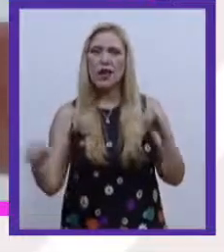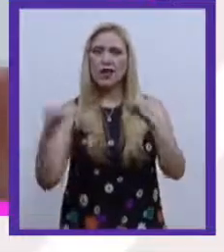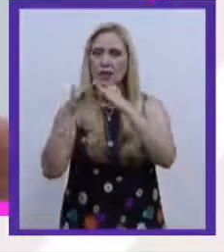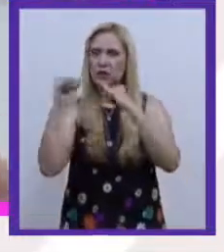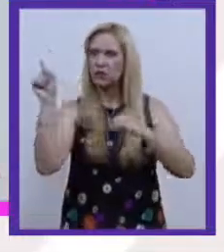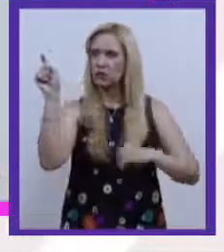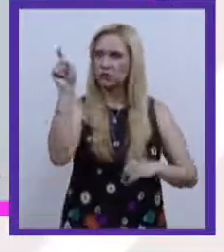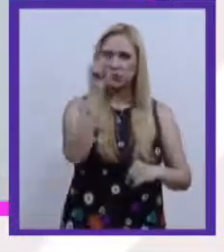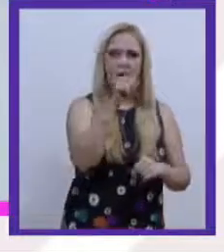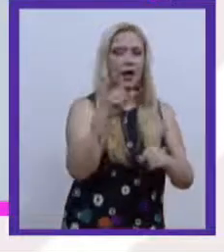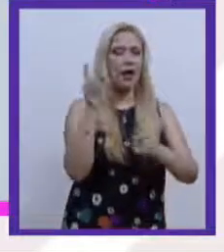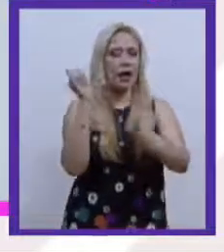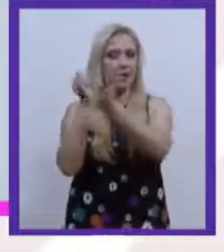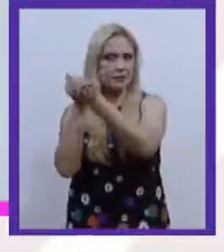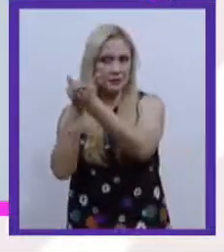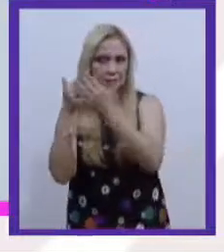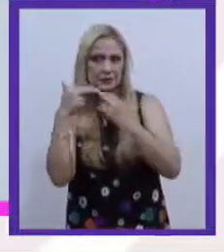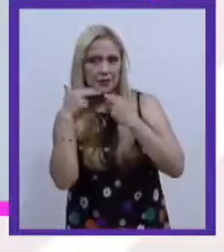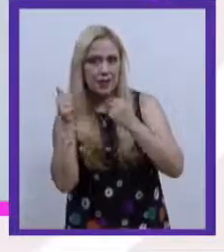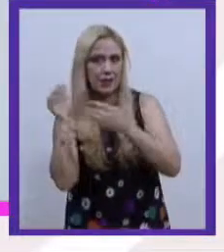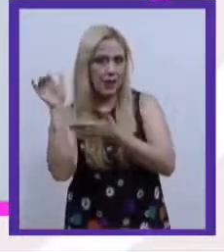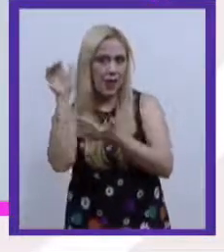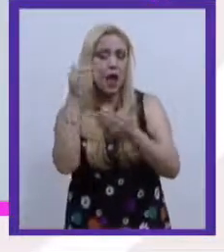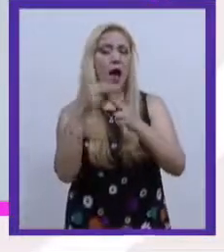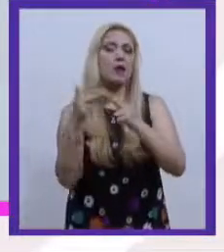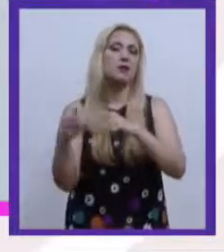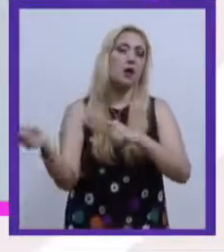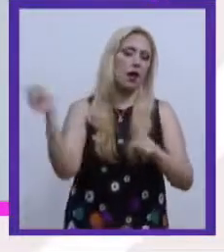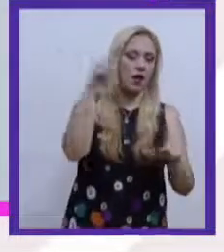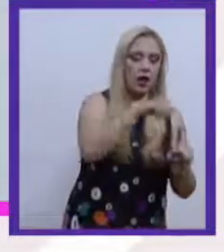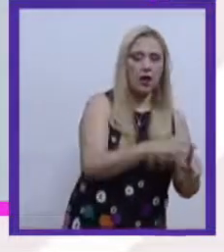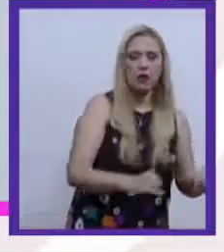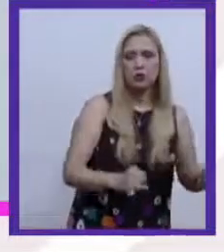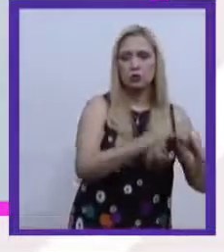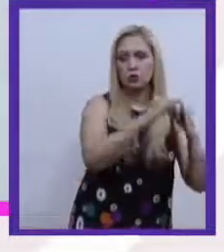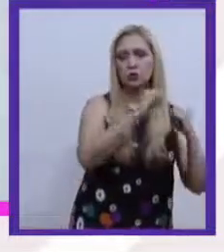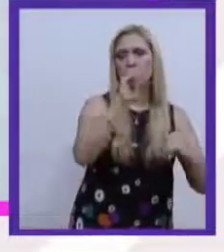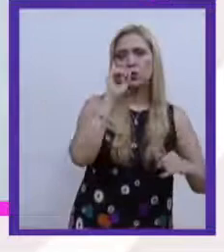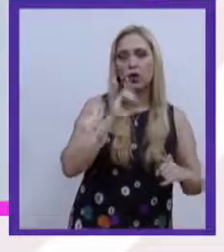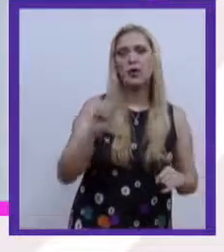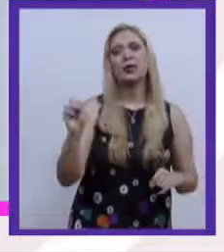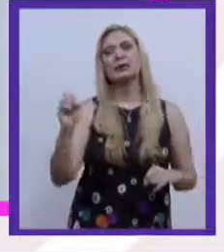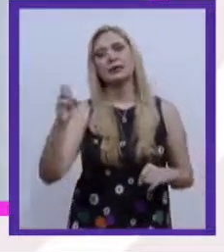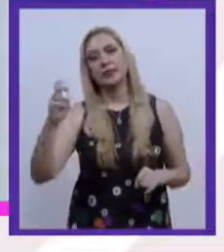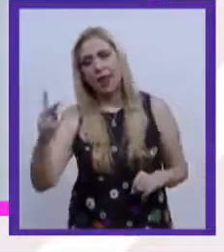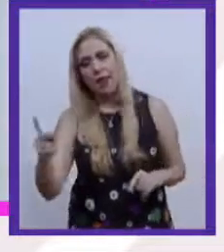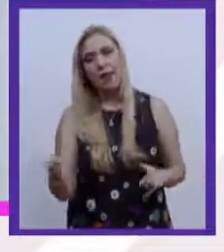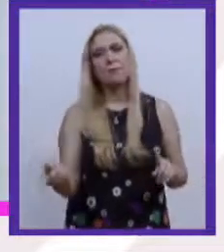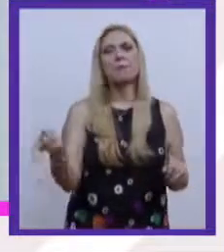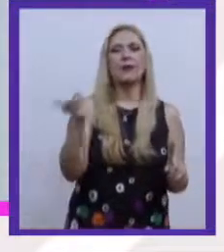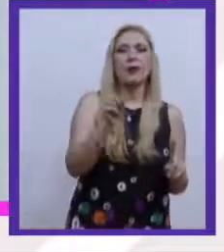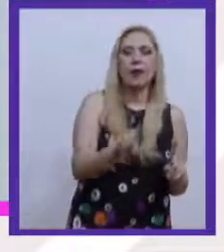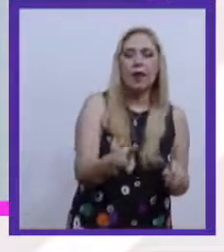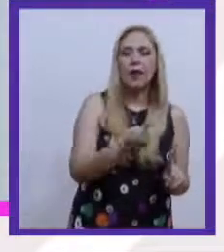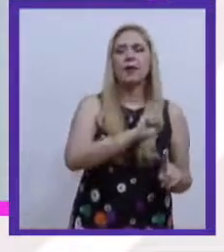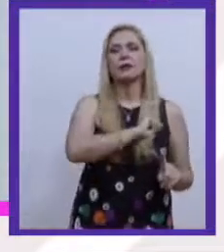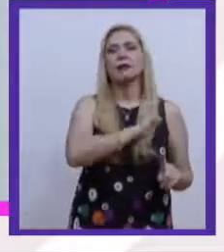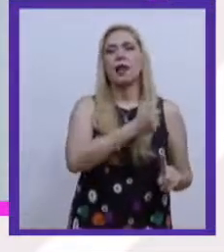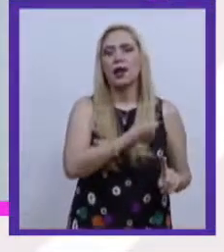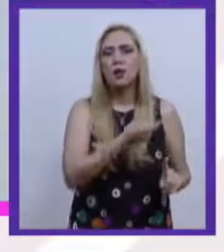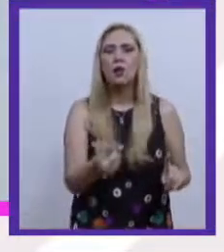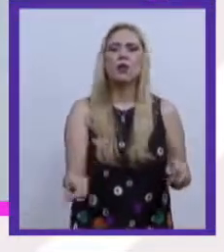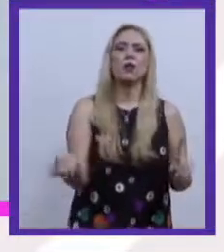desde Hacienda hasta el Instituto de las Mujeres, digamos, pasando por educación, pasando por salud. Como